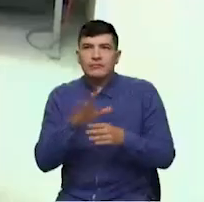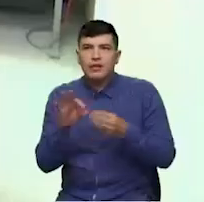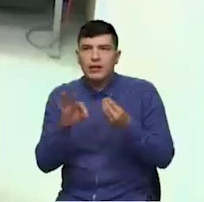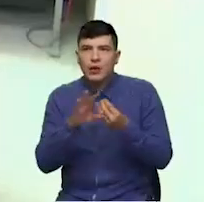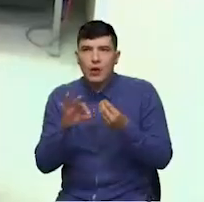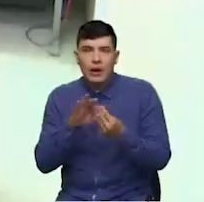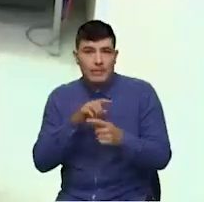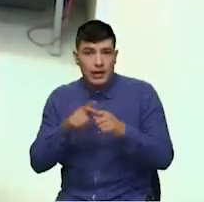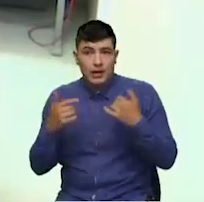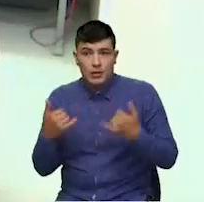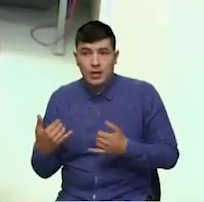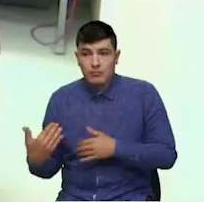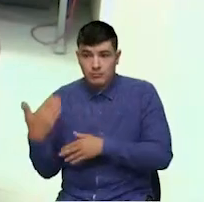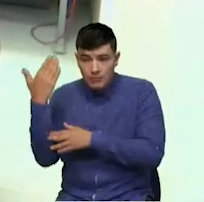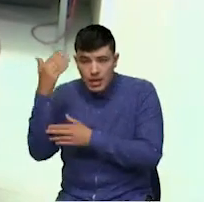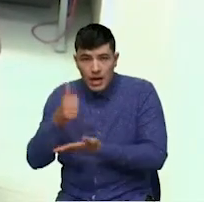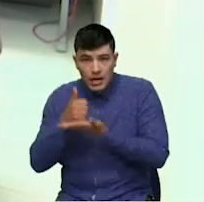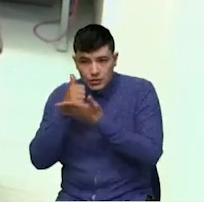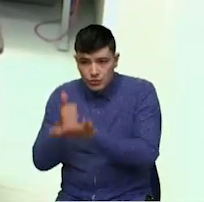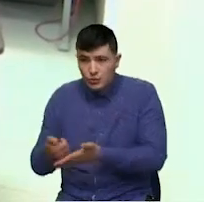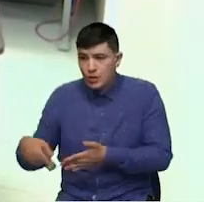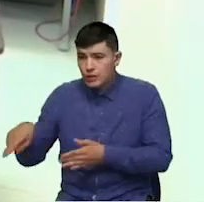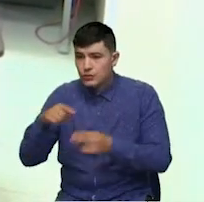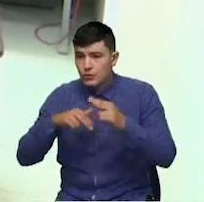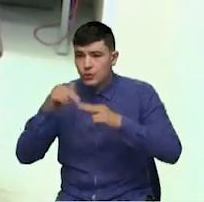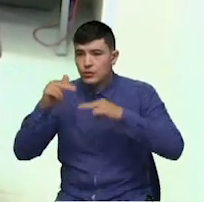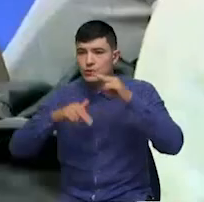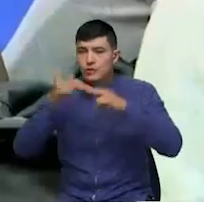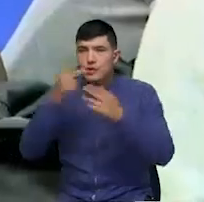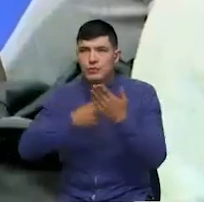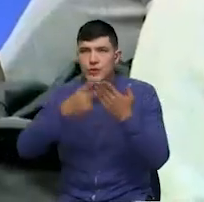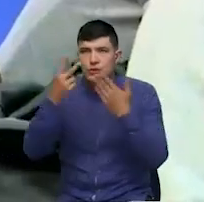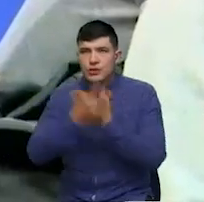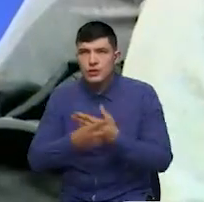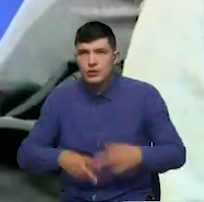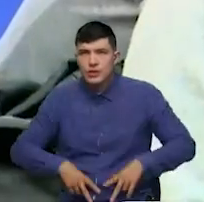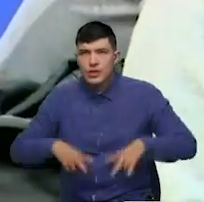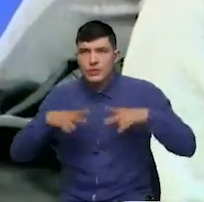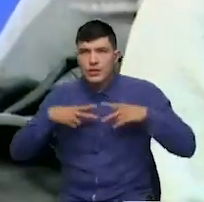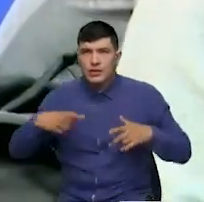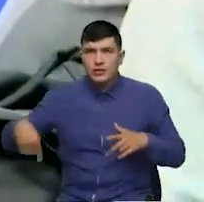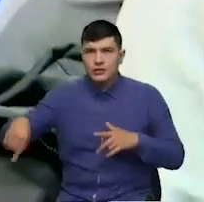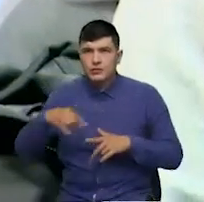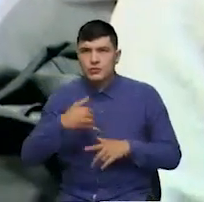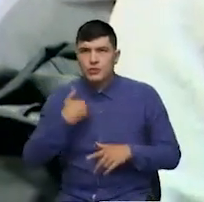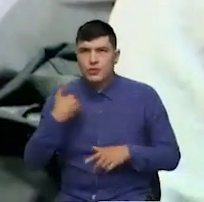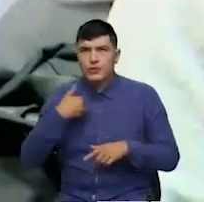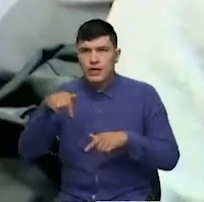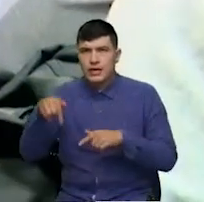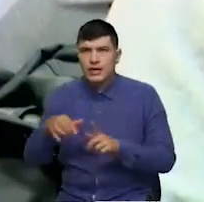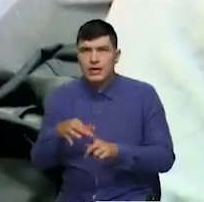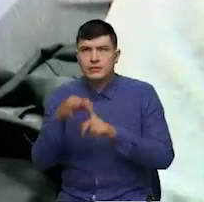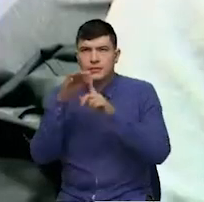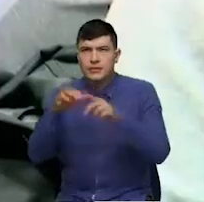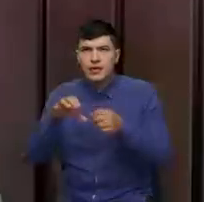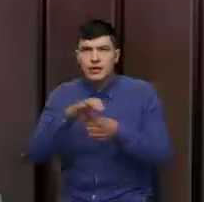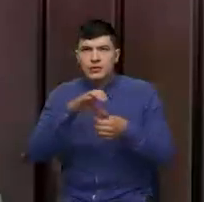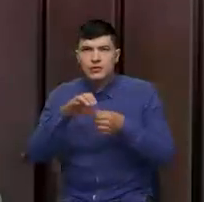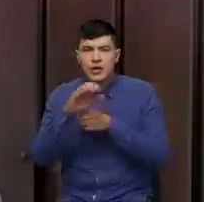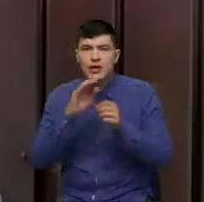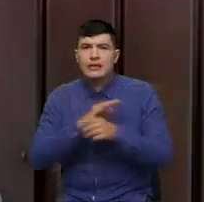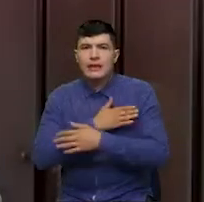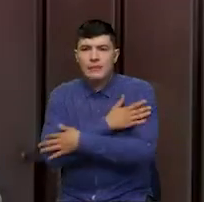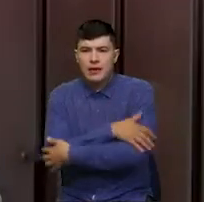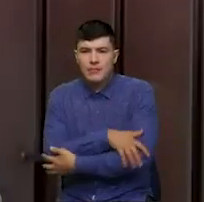sirve porque ayudan a construir el proyecto de vida de estos jóvenes, especialmente aquí en la ciudad Mitrada. A guiar